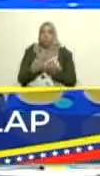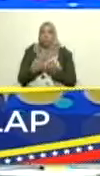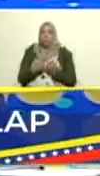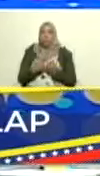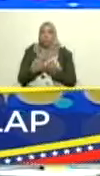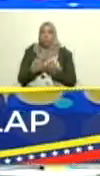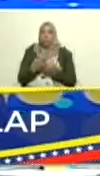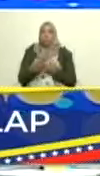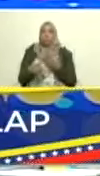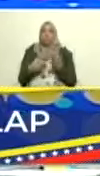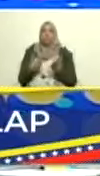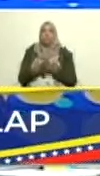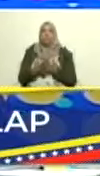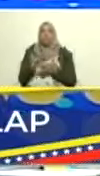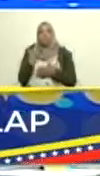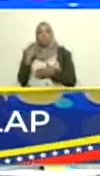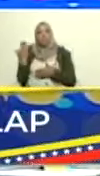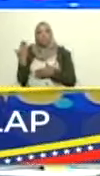llegó